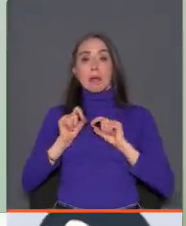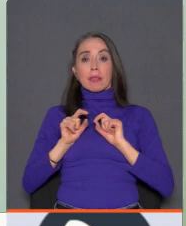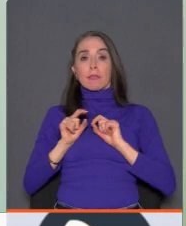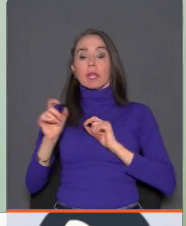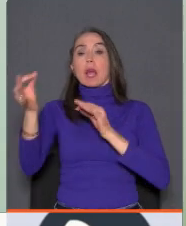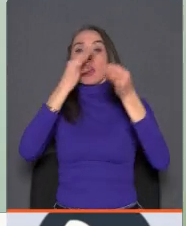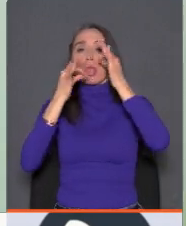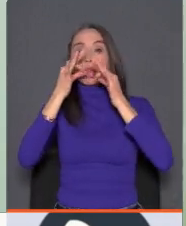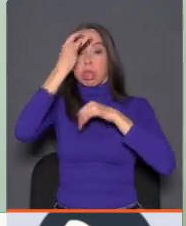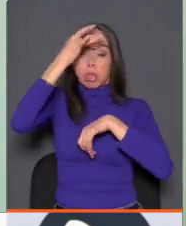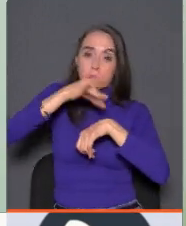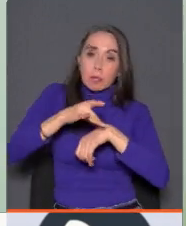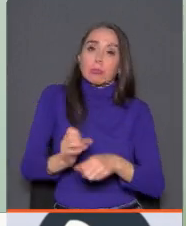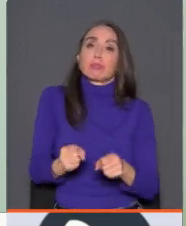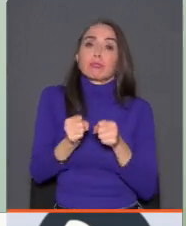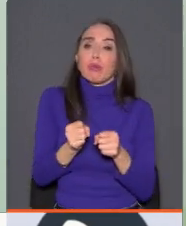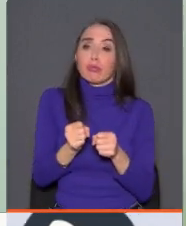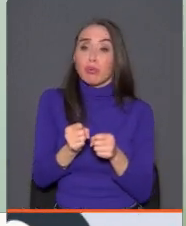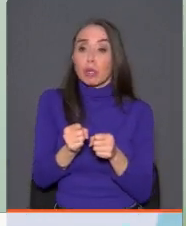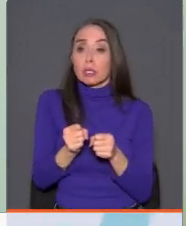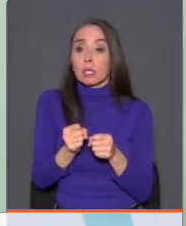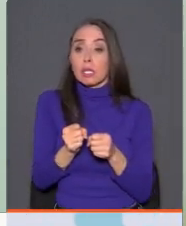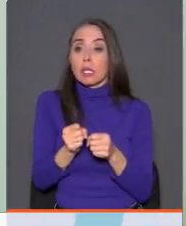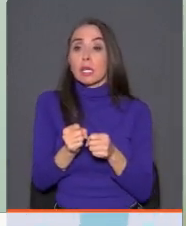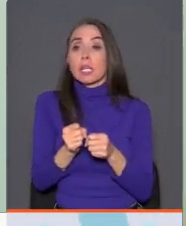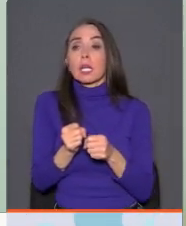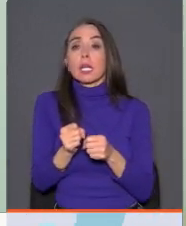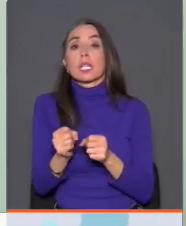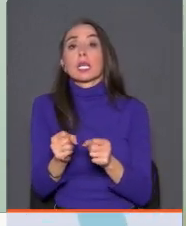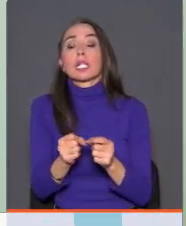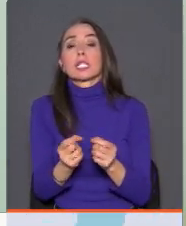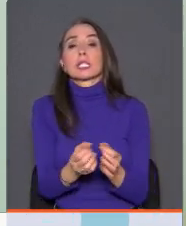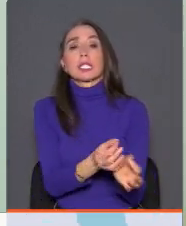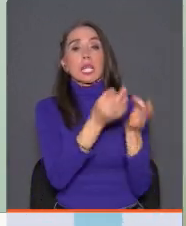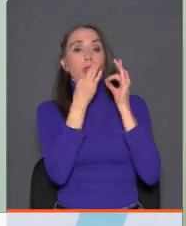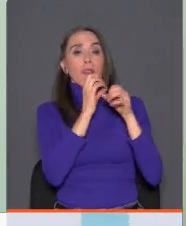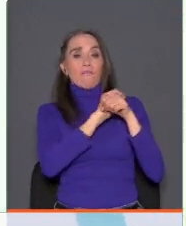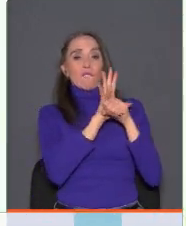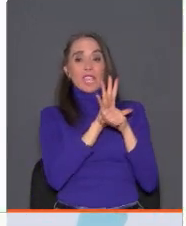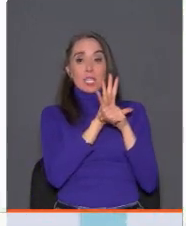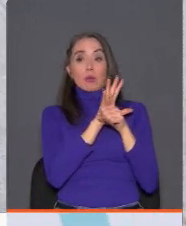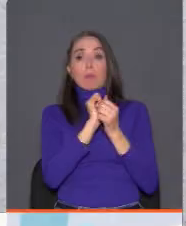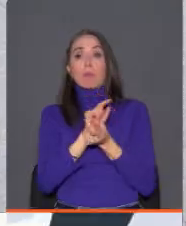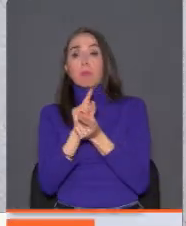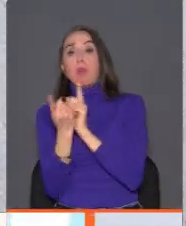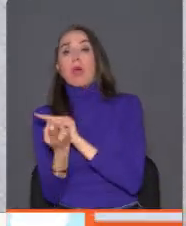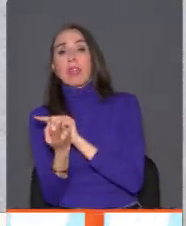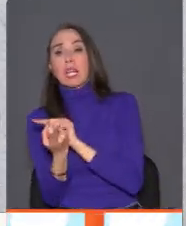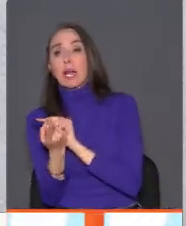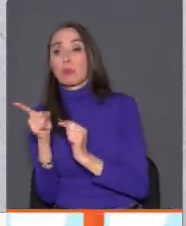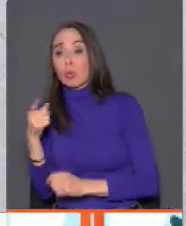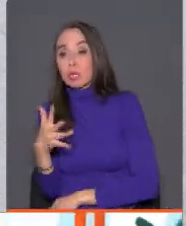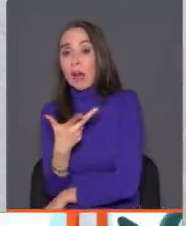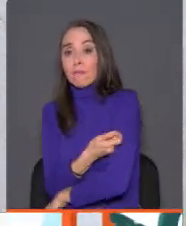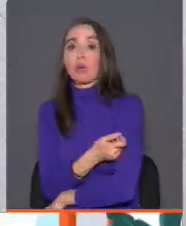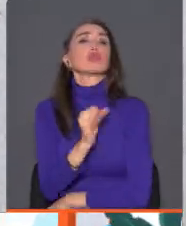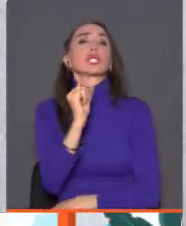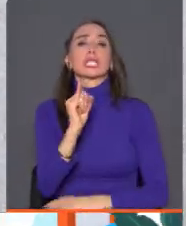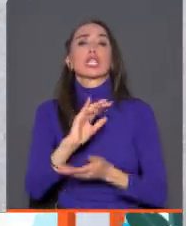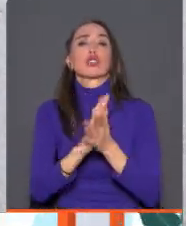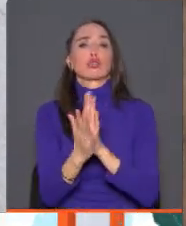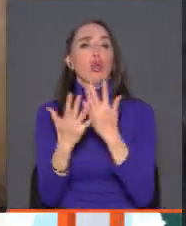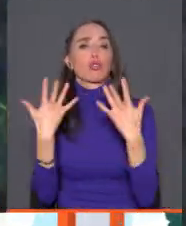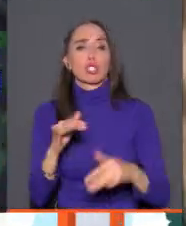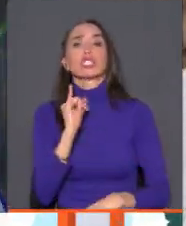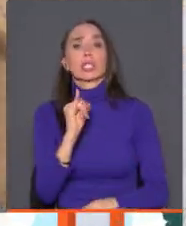más. Y como decíamos, cada vez que replique el virus tiene la posibilidad de generar cambios. ¿Está vacunada? Sí, todo. Ya. Estoy vacunada,